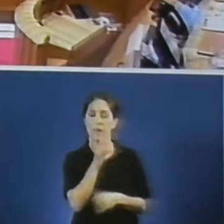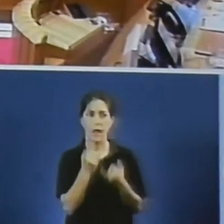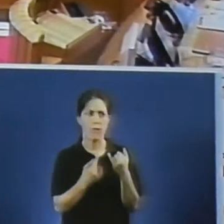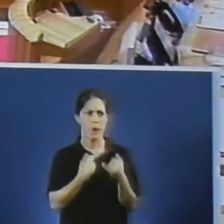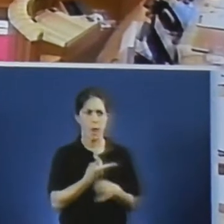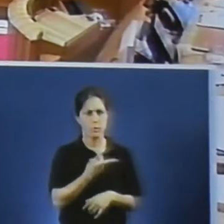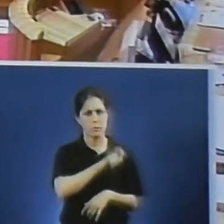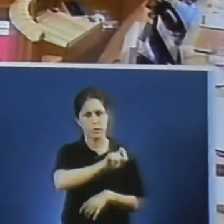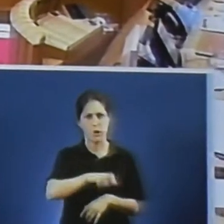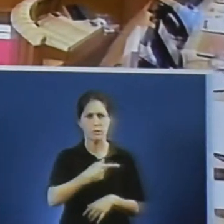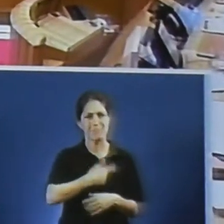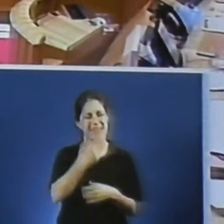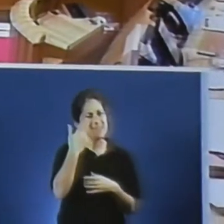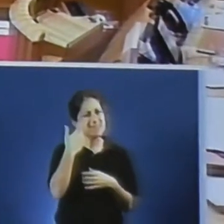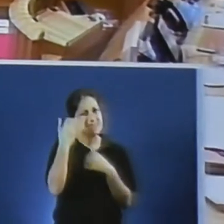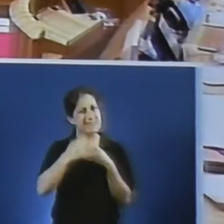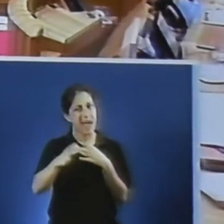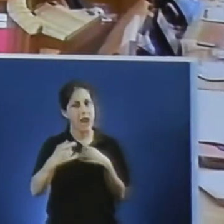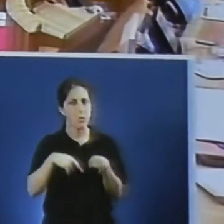acusados de realizar